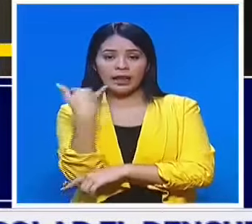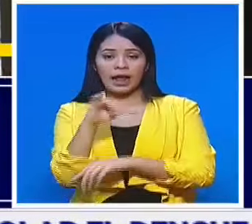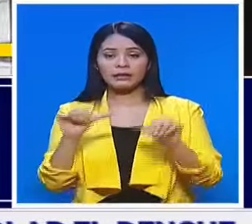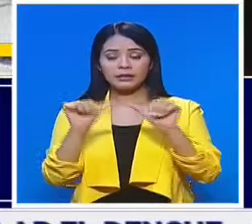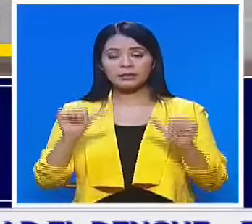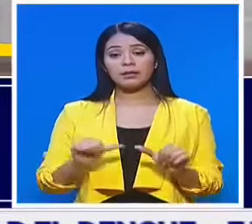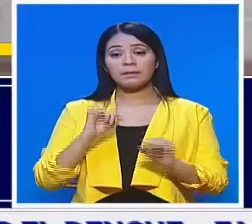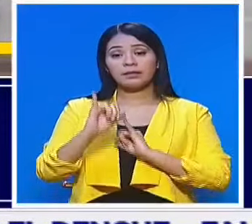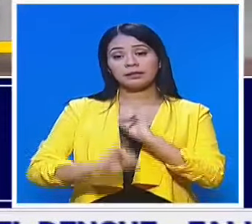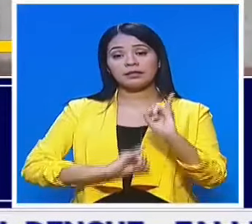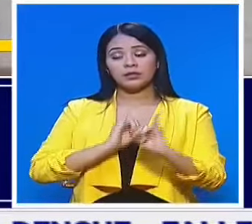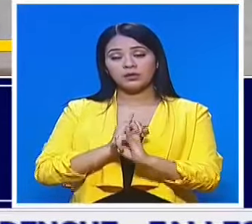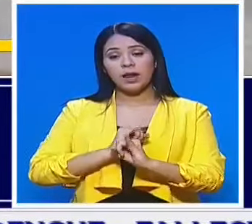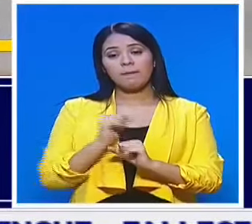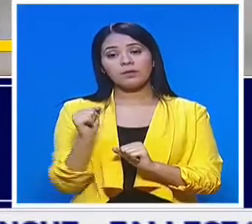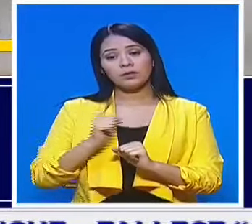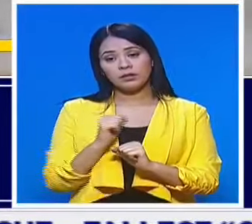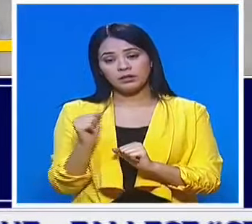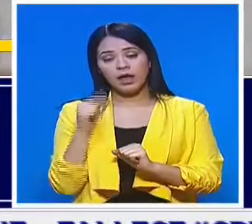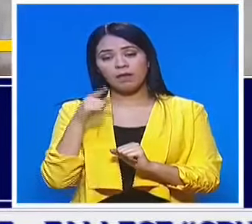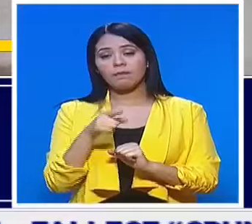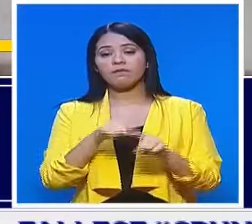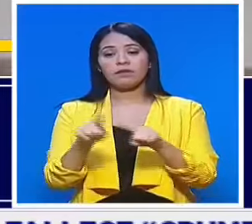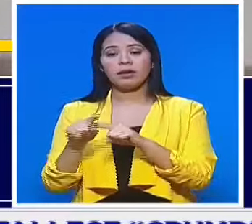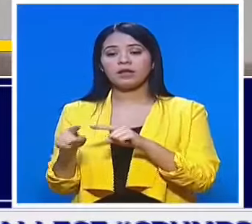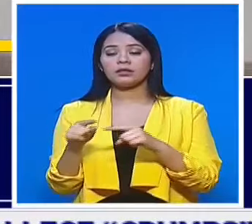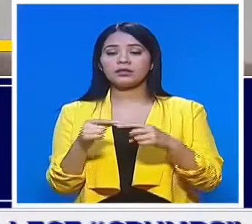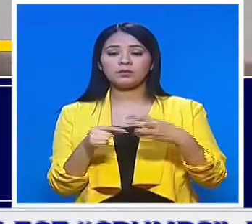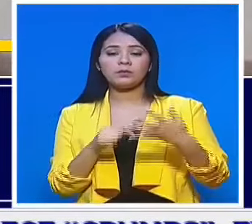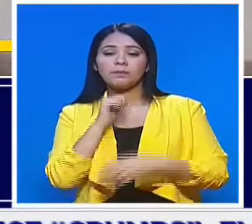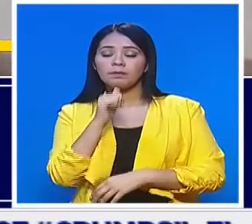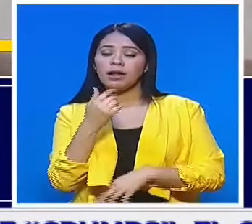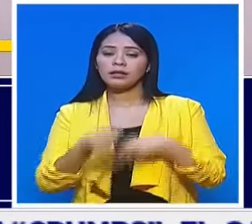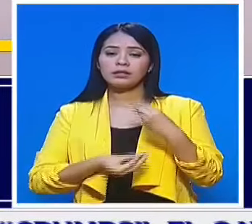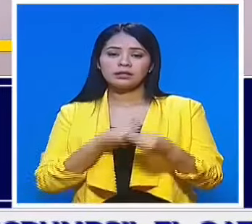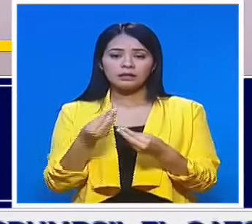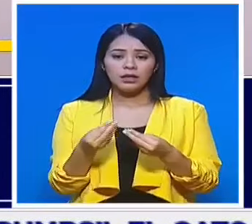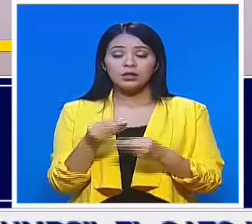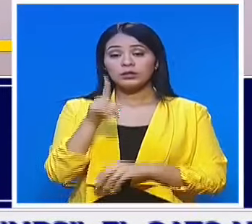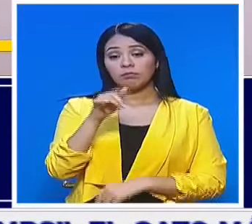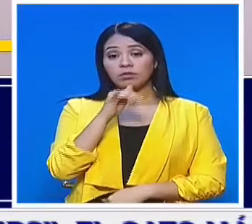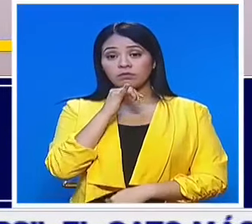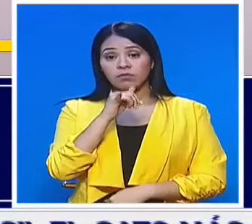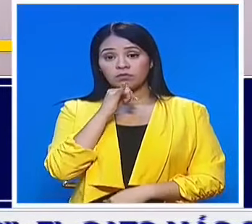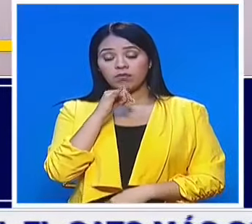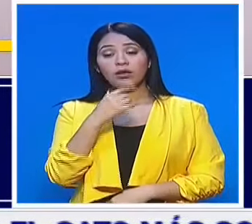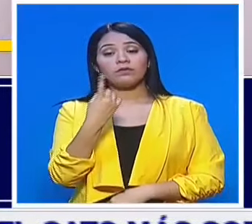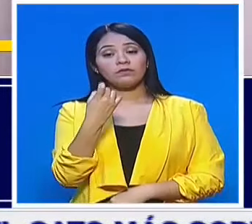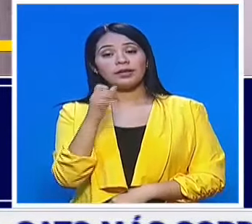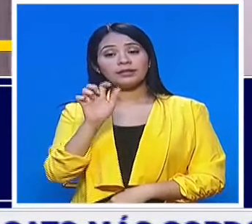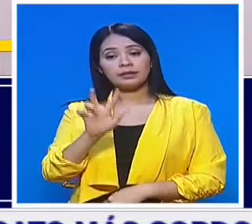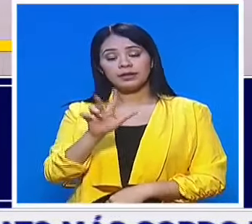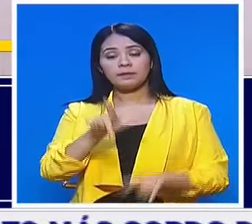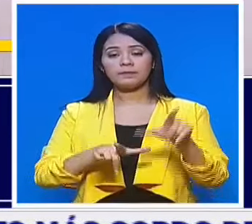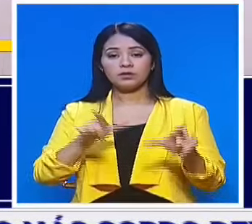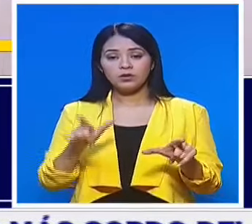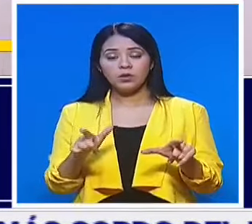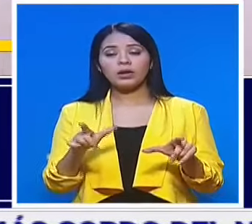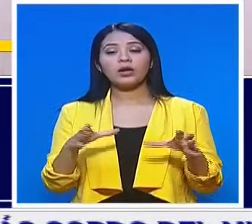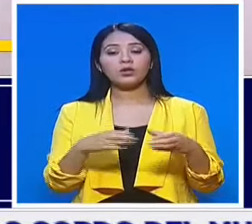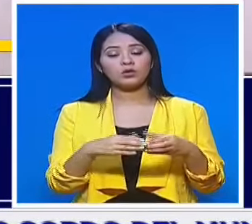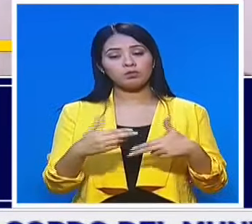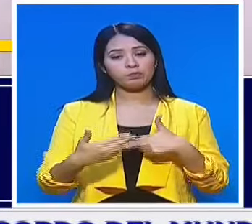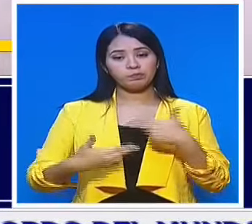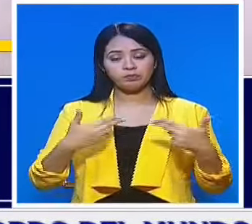penales por diversos delitos las autoridades informaron además que están tras la pista de otros tres delincuentes pertenecientes